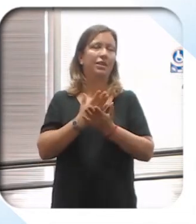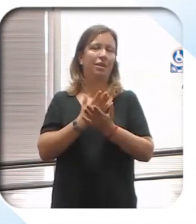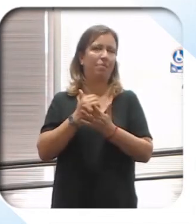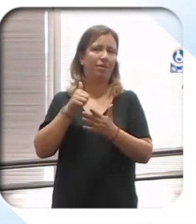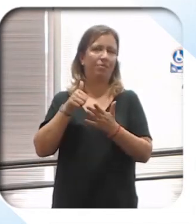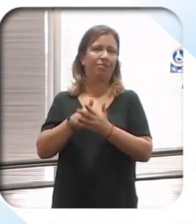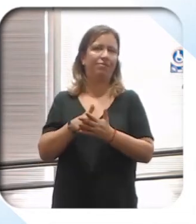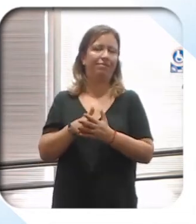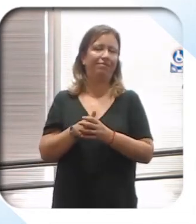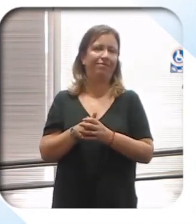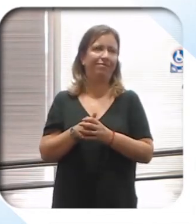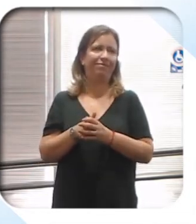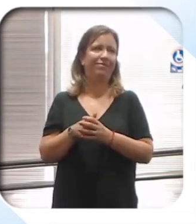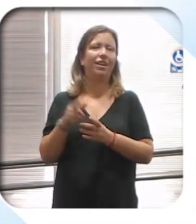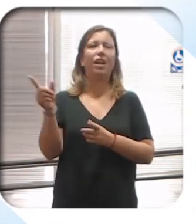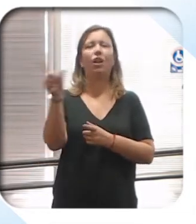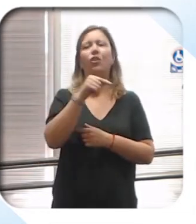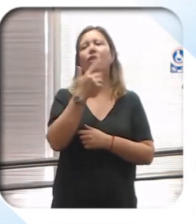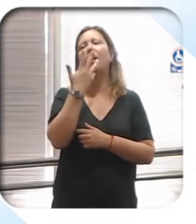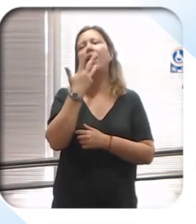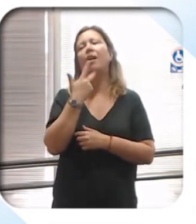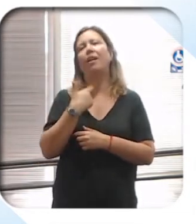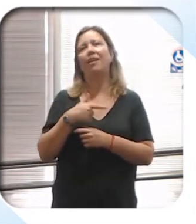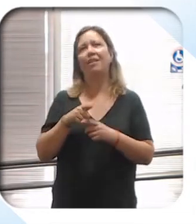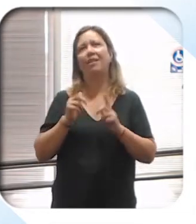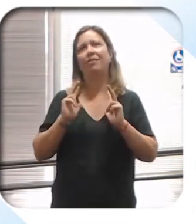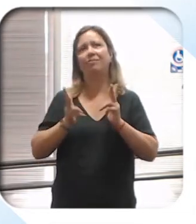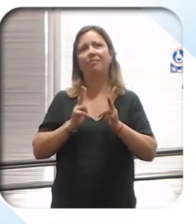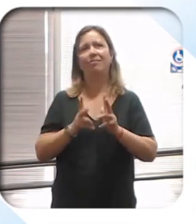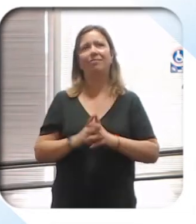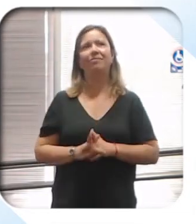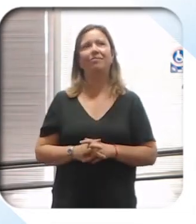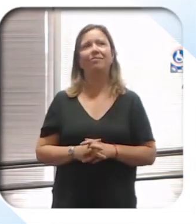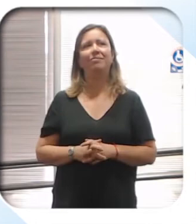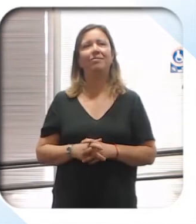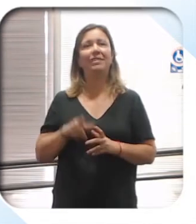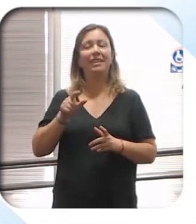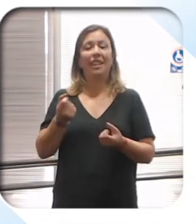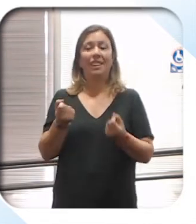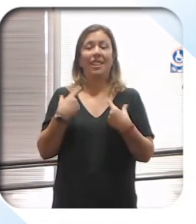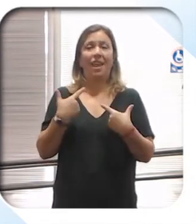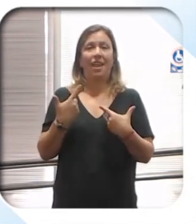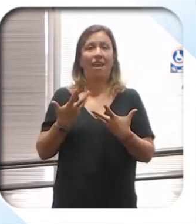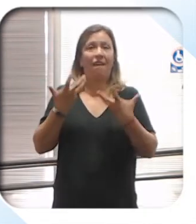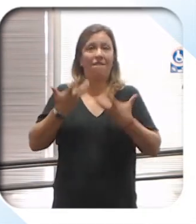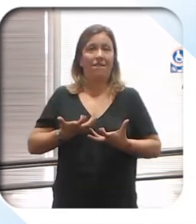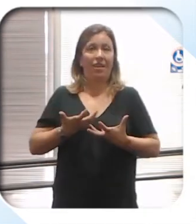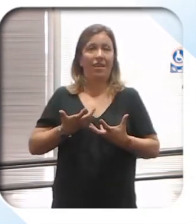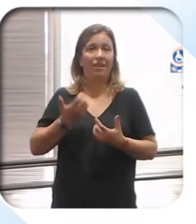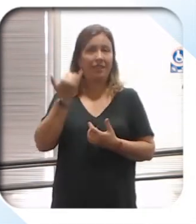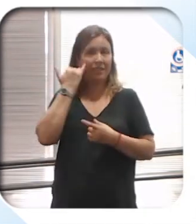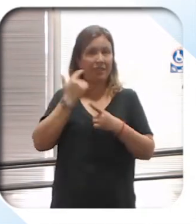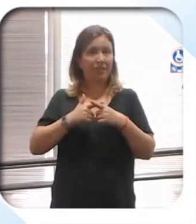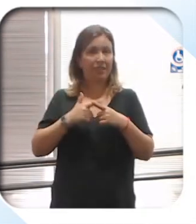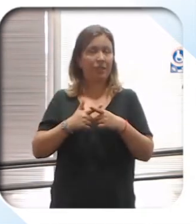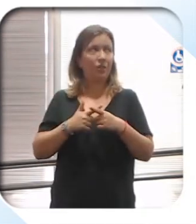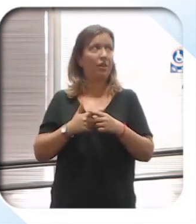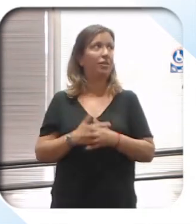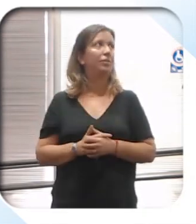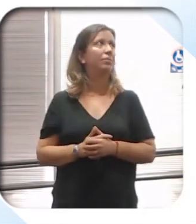pongo, porque les encanta hablar de esta parte. Ante un estímulo sexual, se estimula el óxido nítrico,